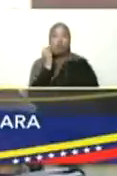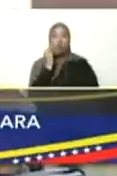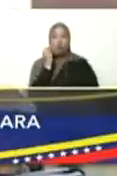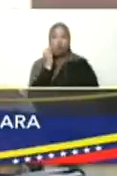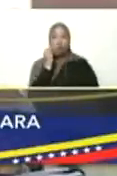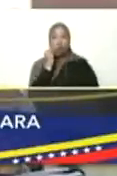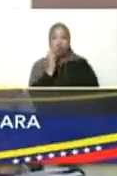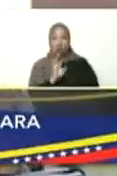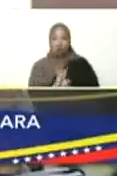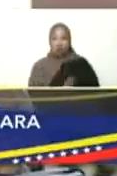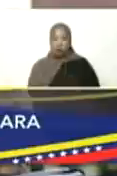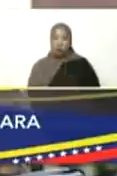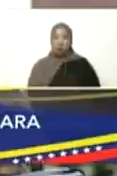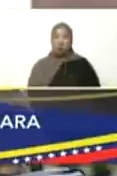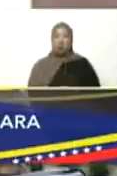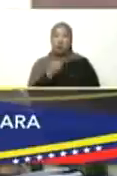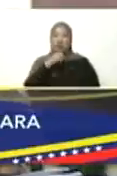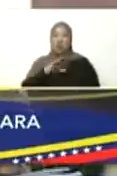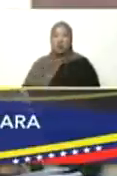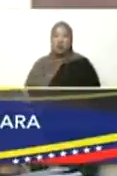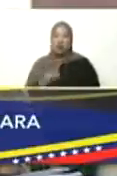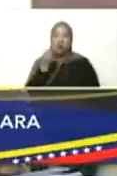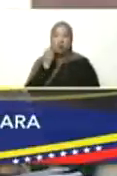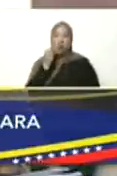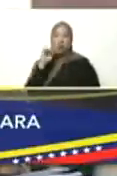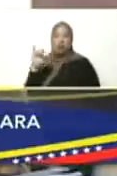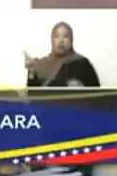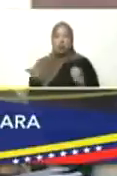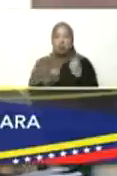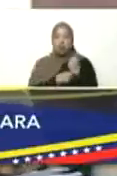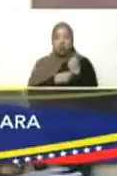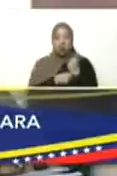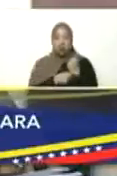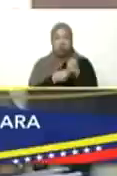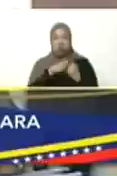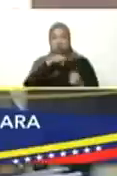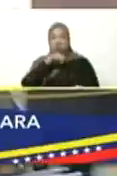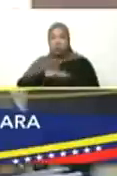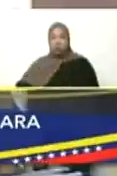Ya en el basural de la historia está el bobolongo, en la basura de la historia.